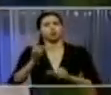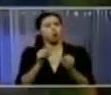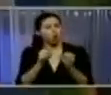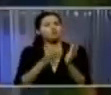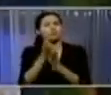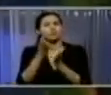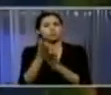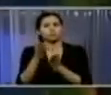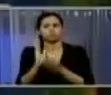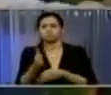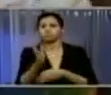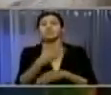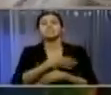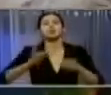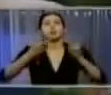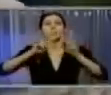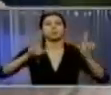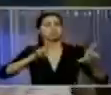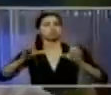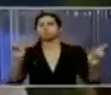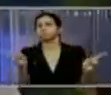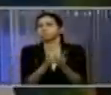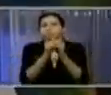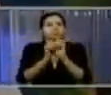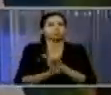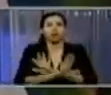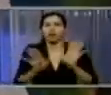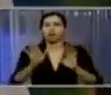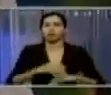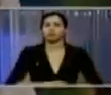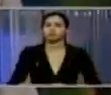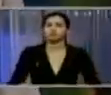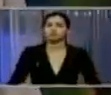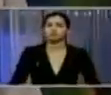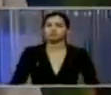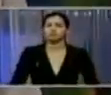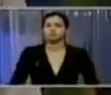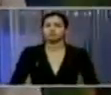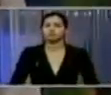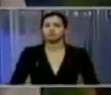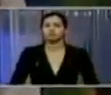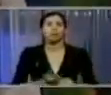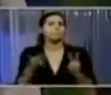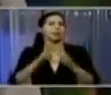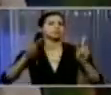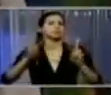rumbo, quiero paz. Listo, se selló la paz en ese segundo.